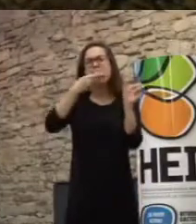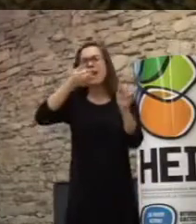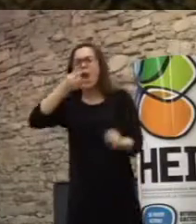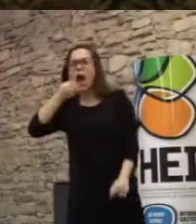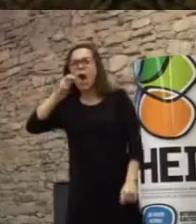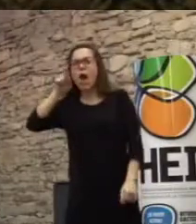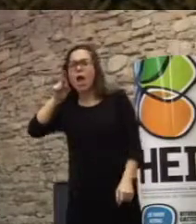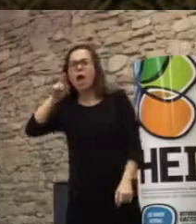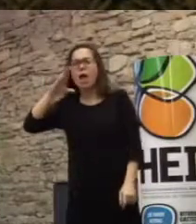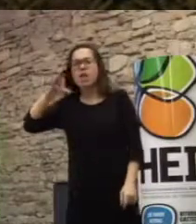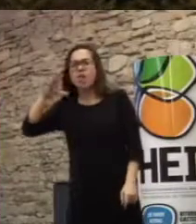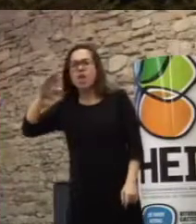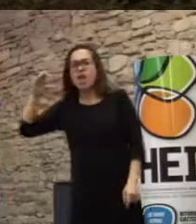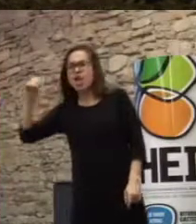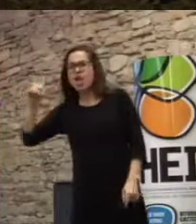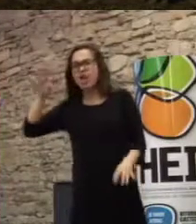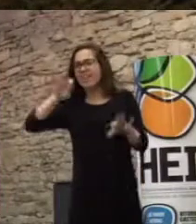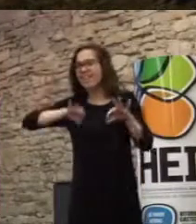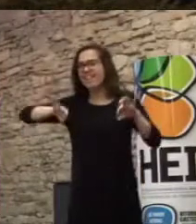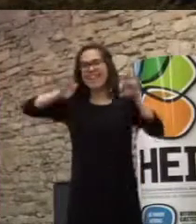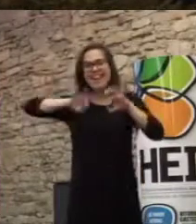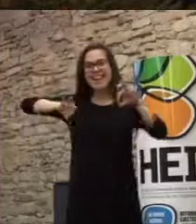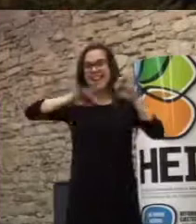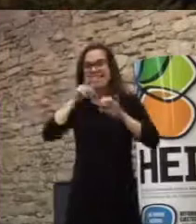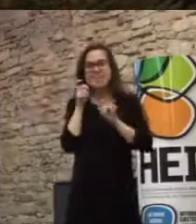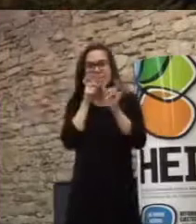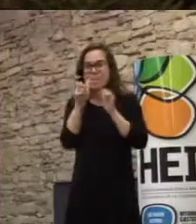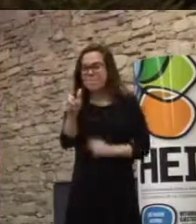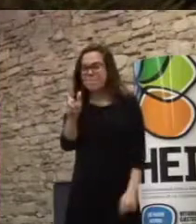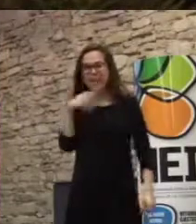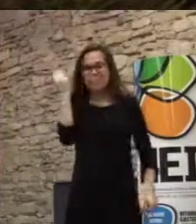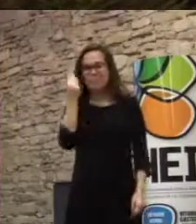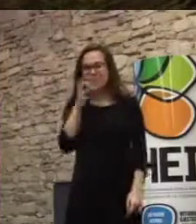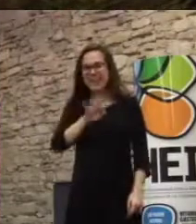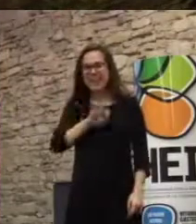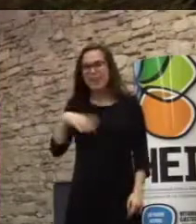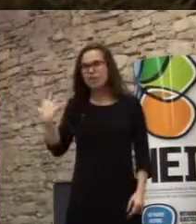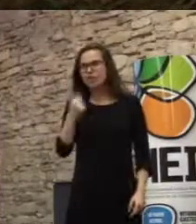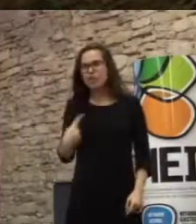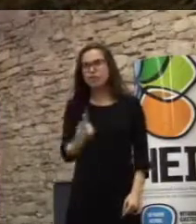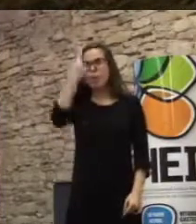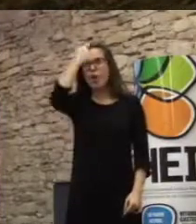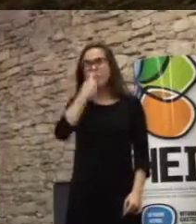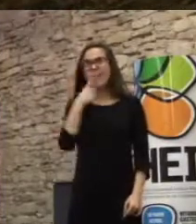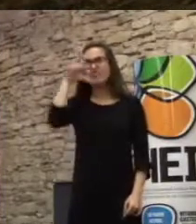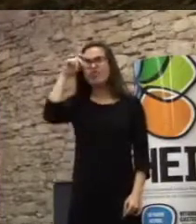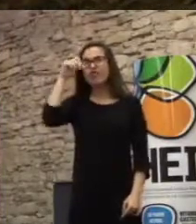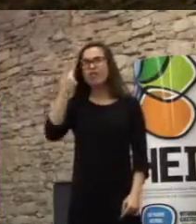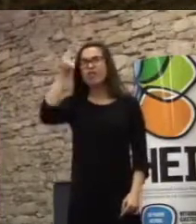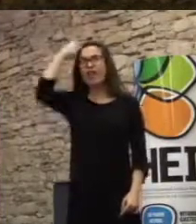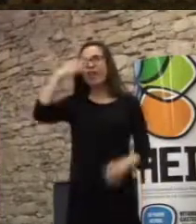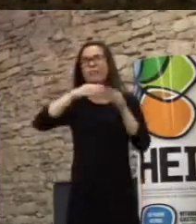nadie nadie piensa en la palabra en sí todo el mundo inmediatamente genera la imagen en su cabeza así es como procesa el cerebro